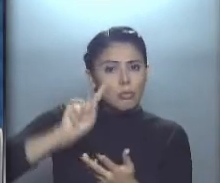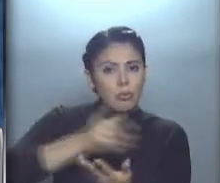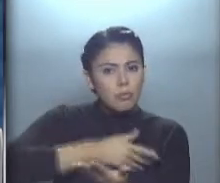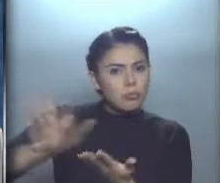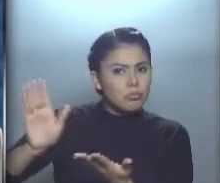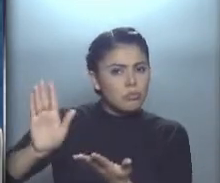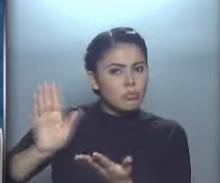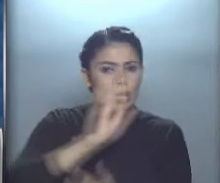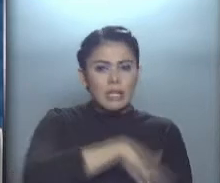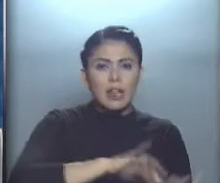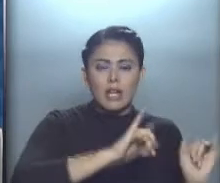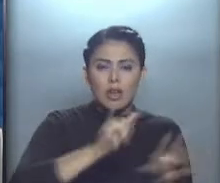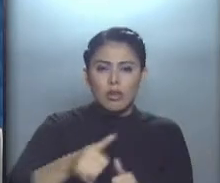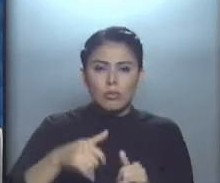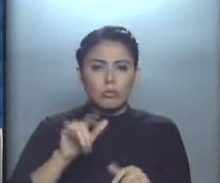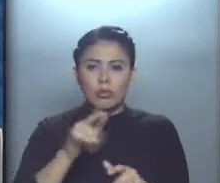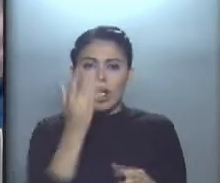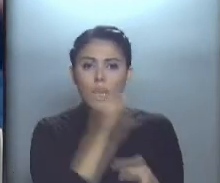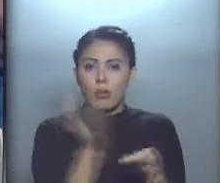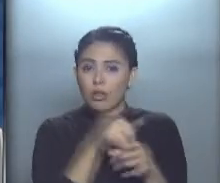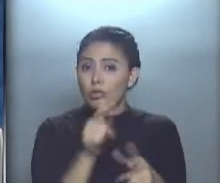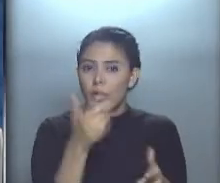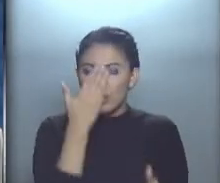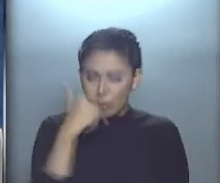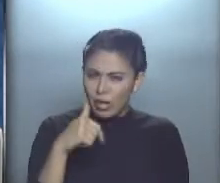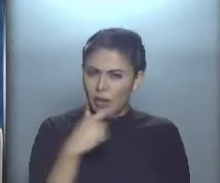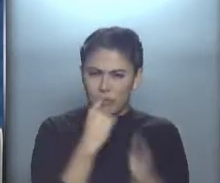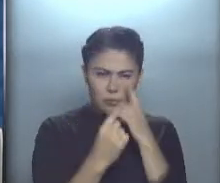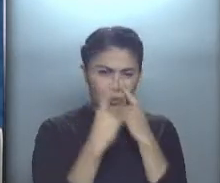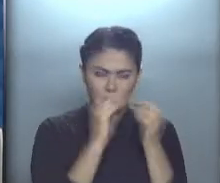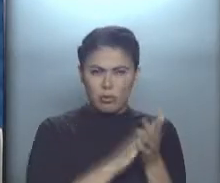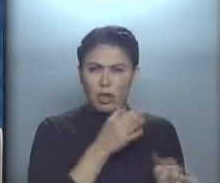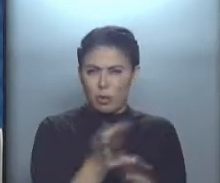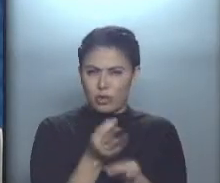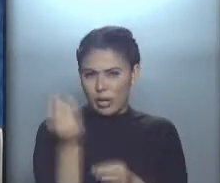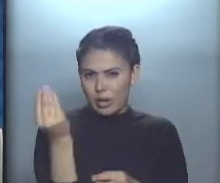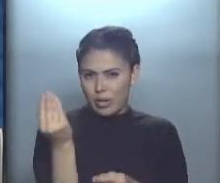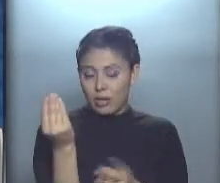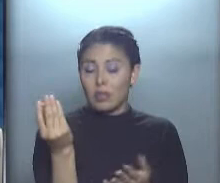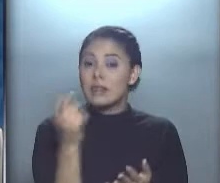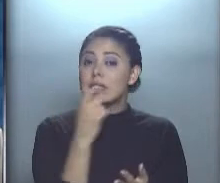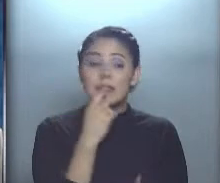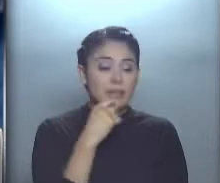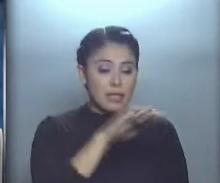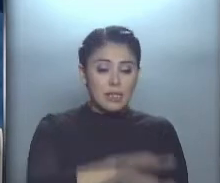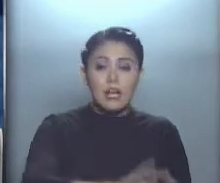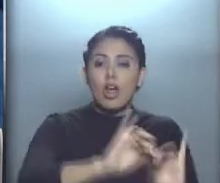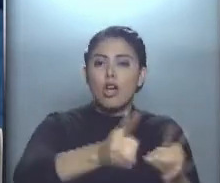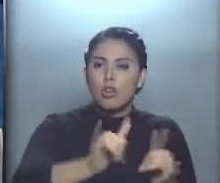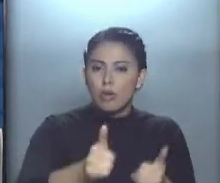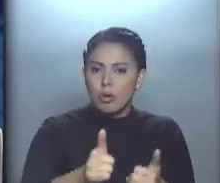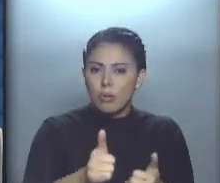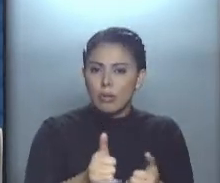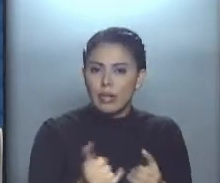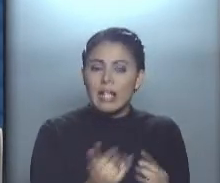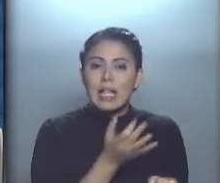No habría niños, adolescentes y jóvenes en las escuelas. Y después nos quejamos respecto a la calidad educativa. Si un niño, adolescente y joven no está incluido